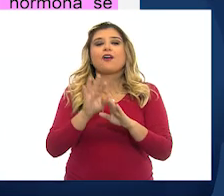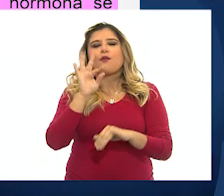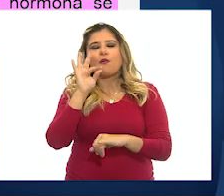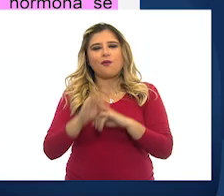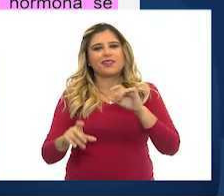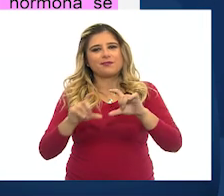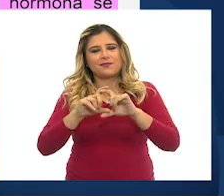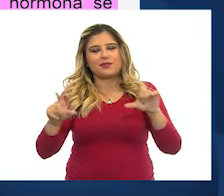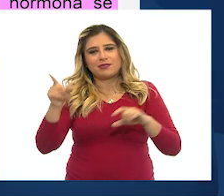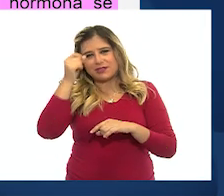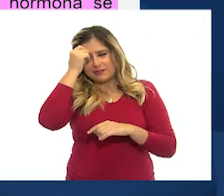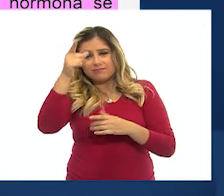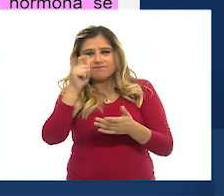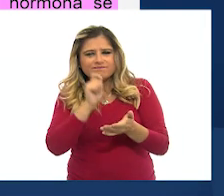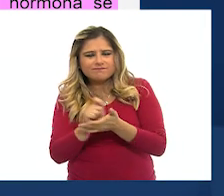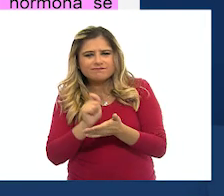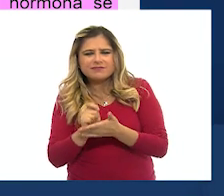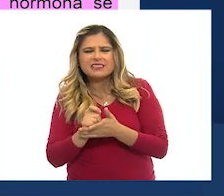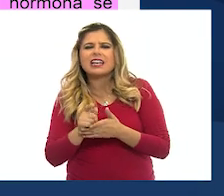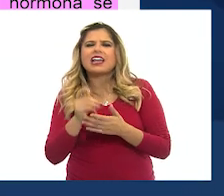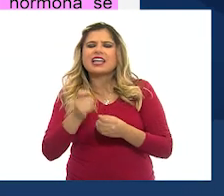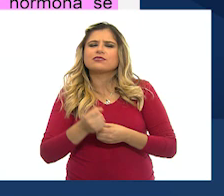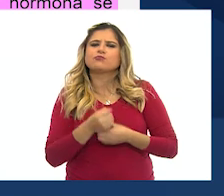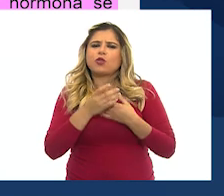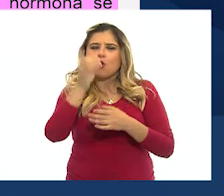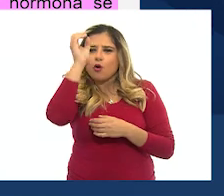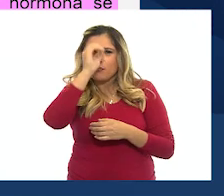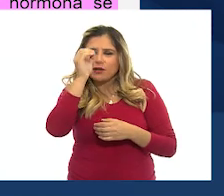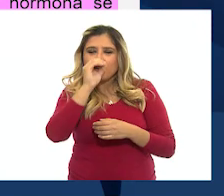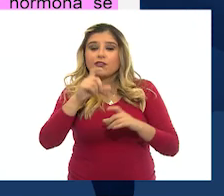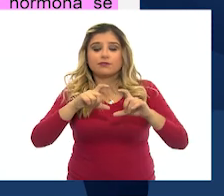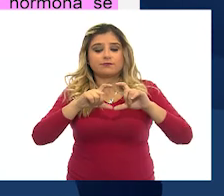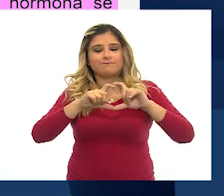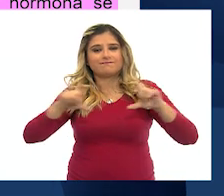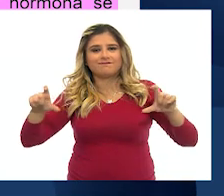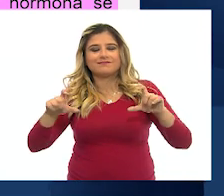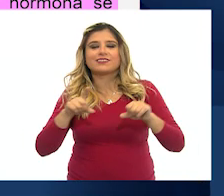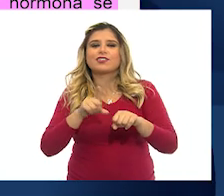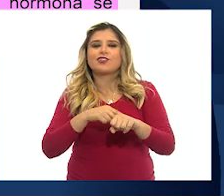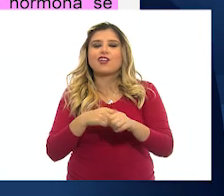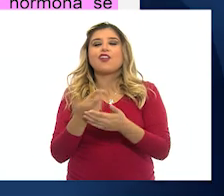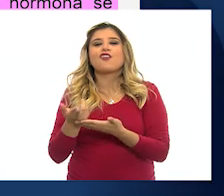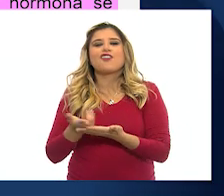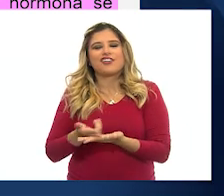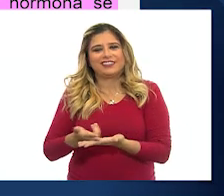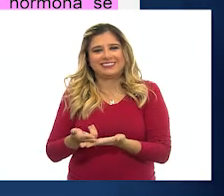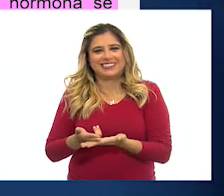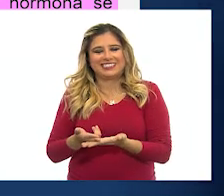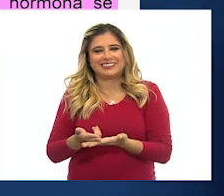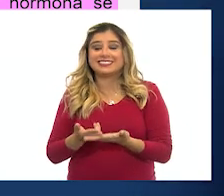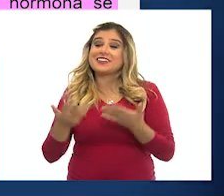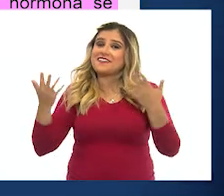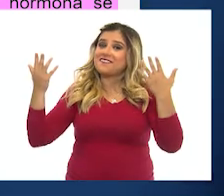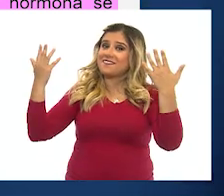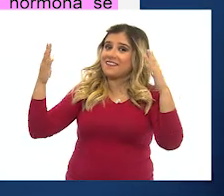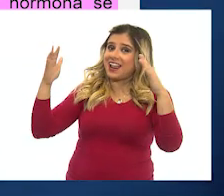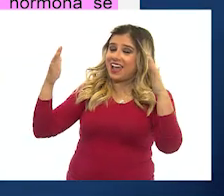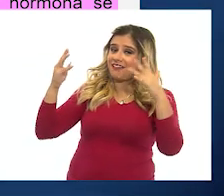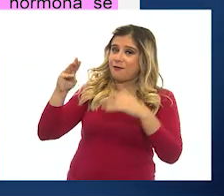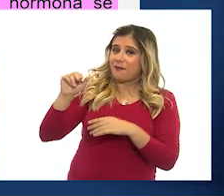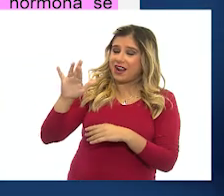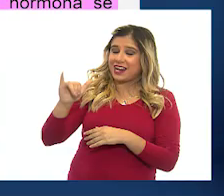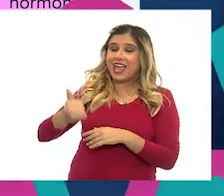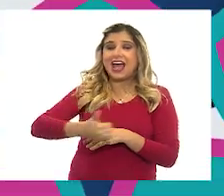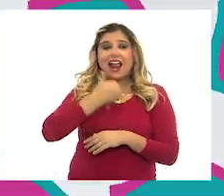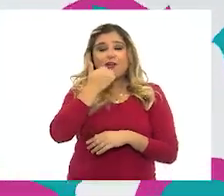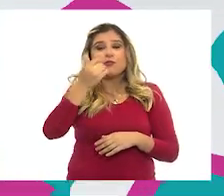donde el autor argumenta su opinión y es un texto que está resaltado en color rosa. Bravo, María. Alumnas